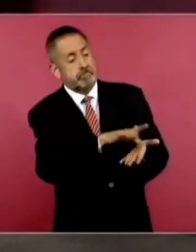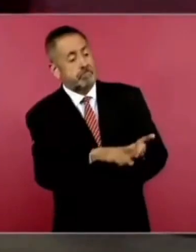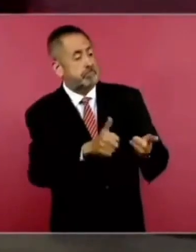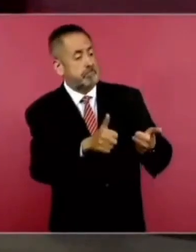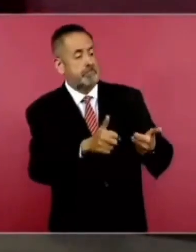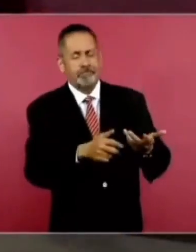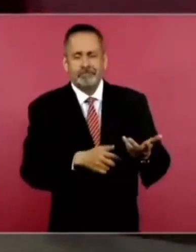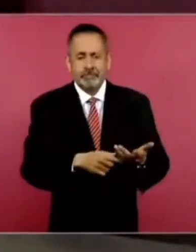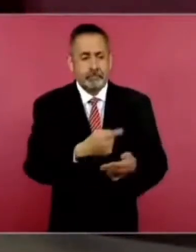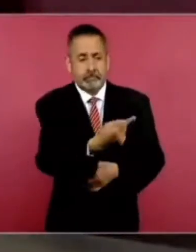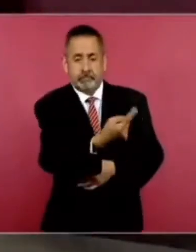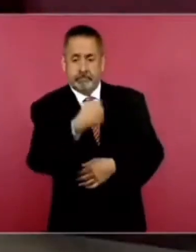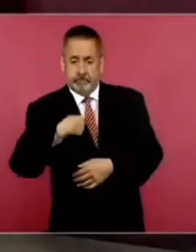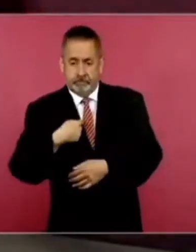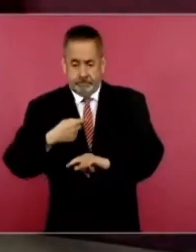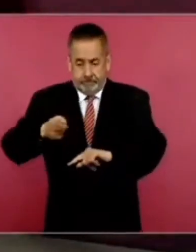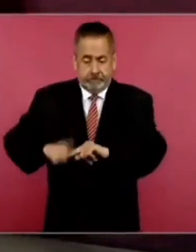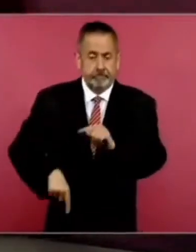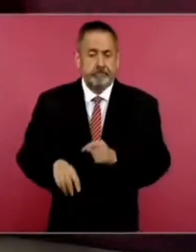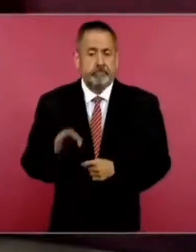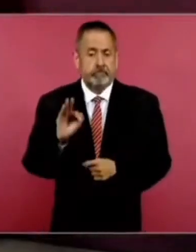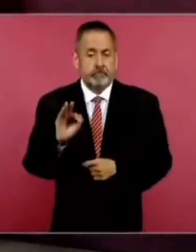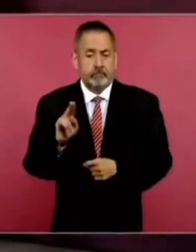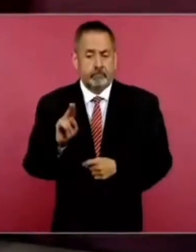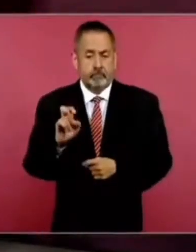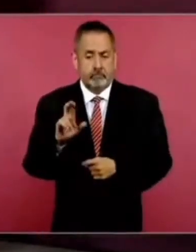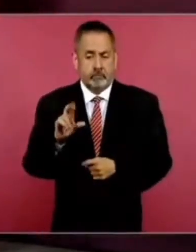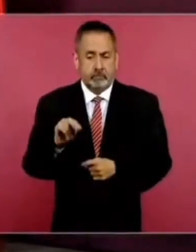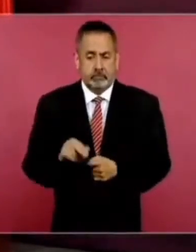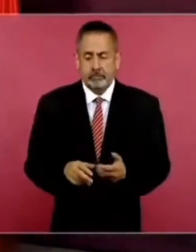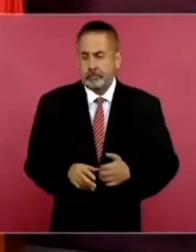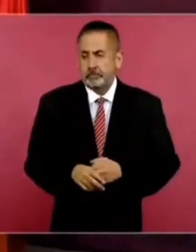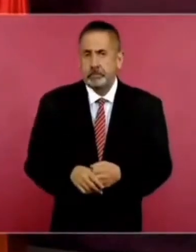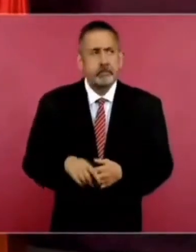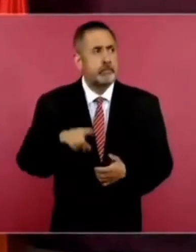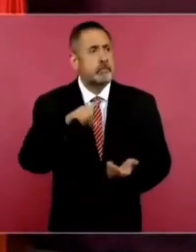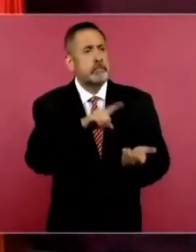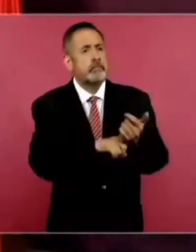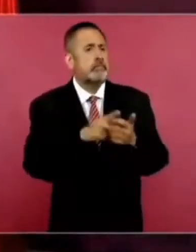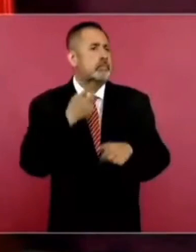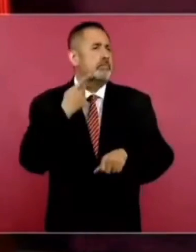para que me desaforaran. Era procurador